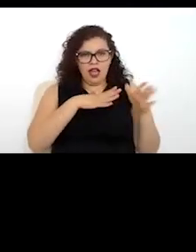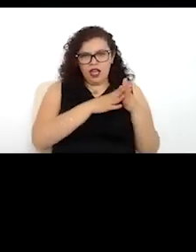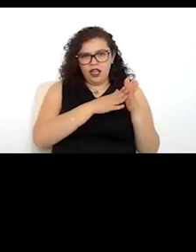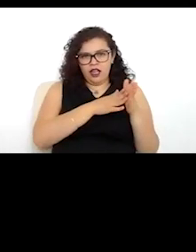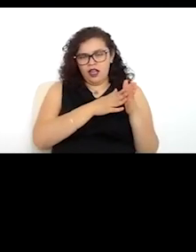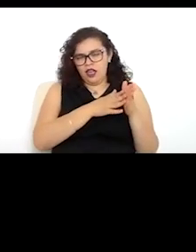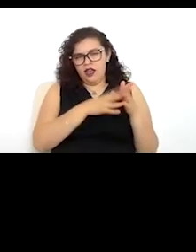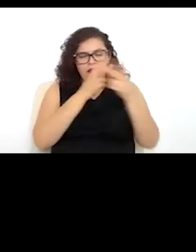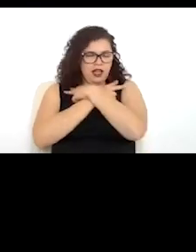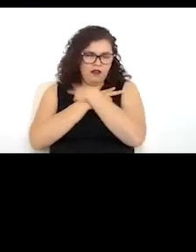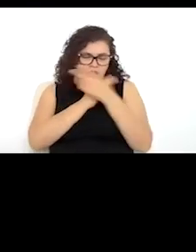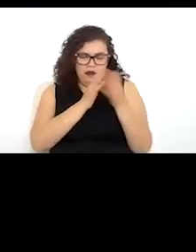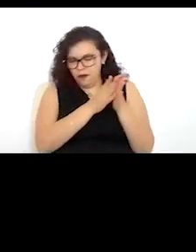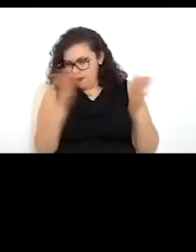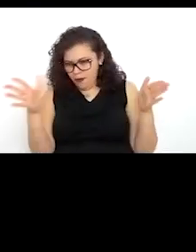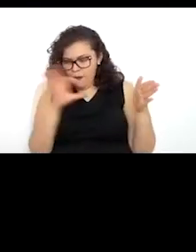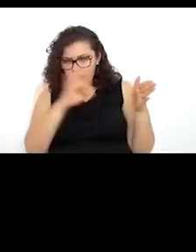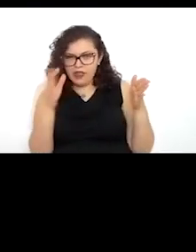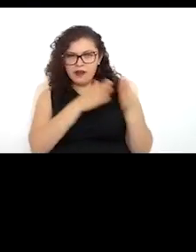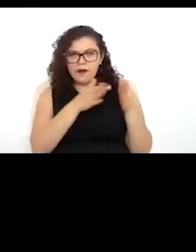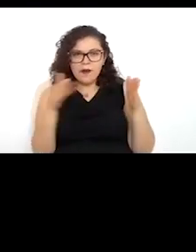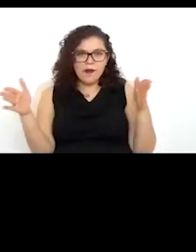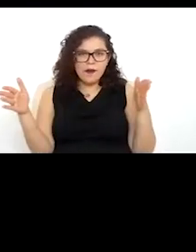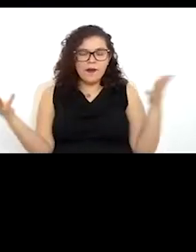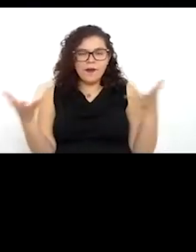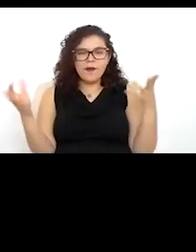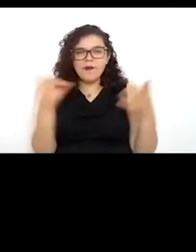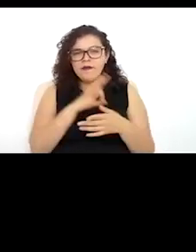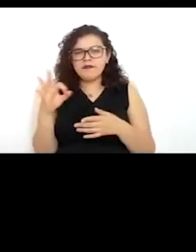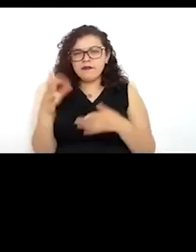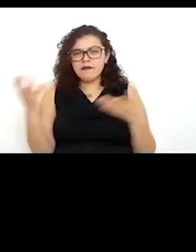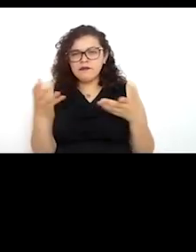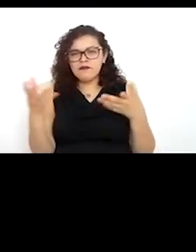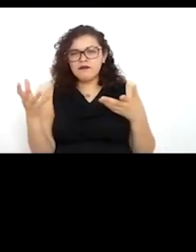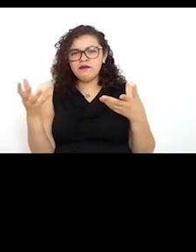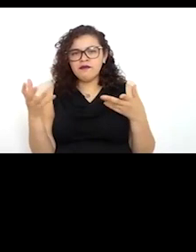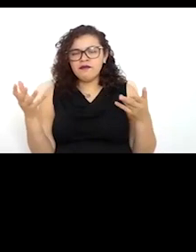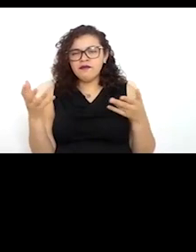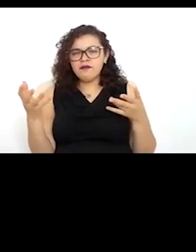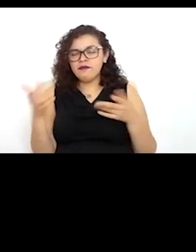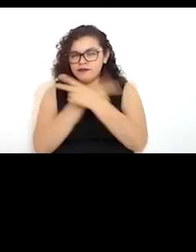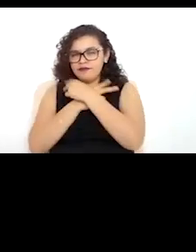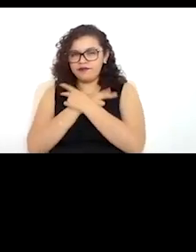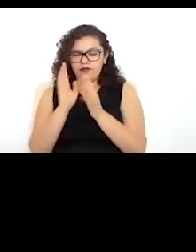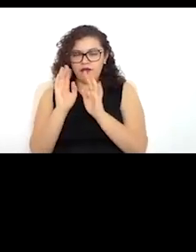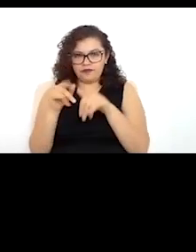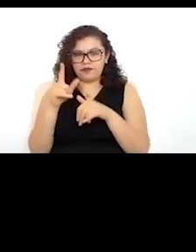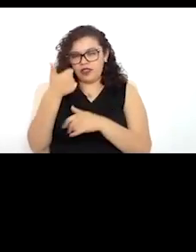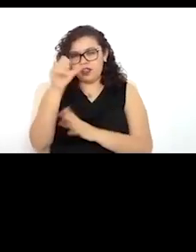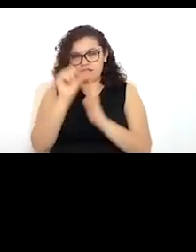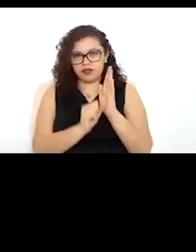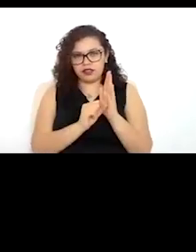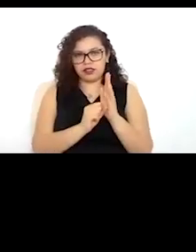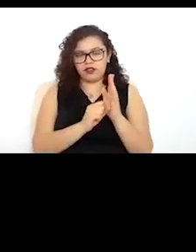número de vacaciones. Y se puede hacer ejercicio de estas vacaciones dentro de los 6 meses posteriores